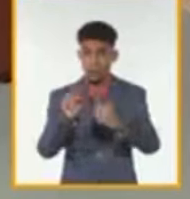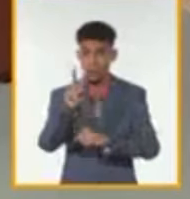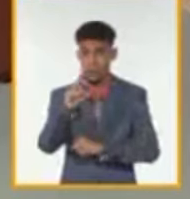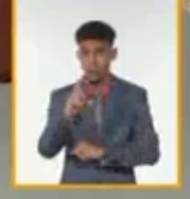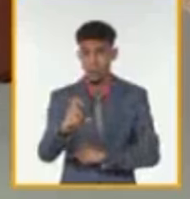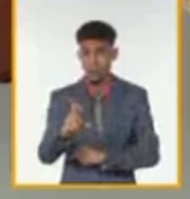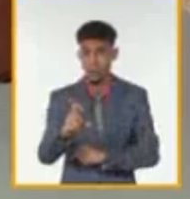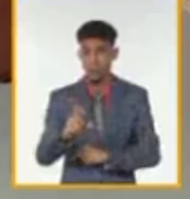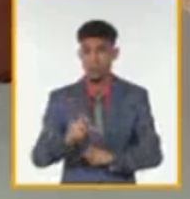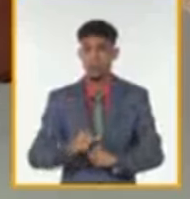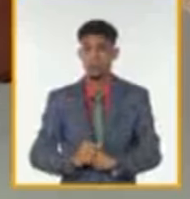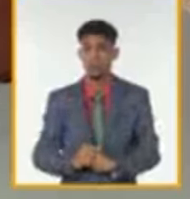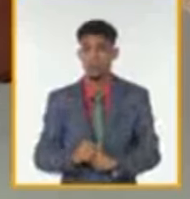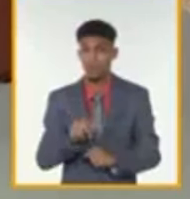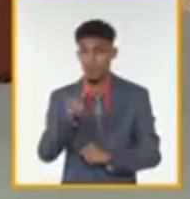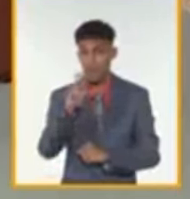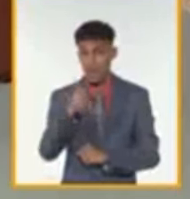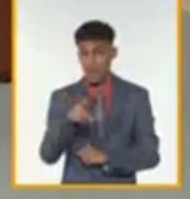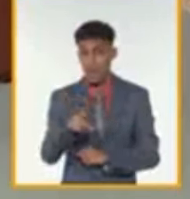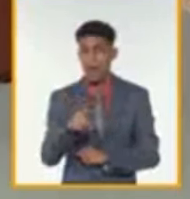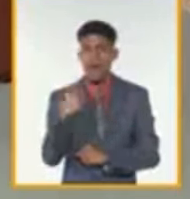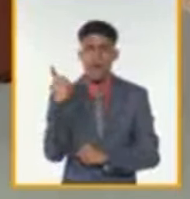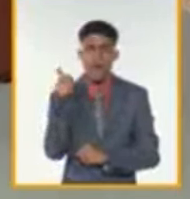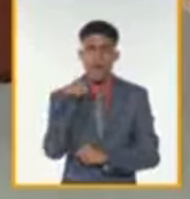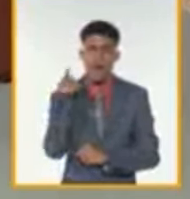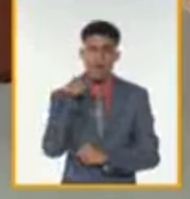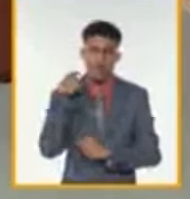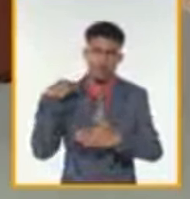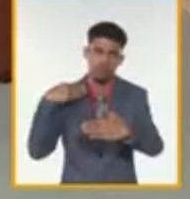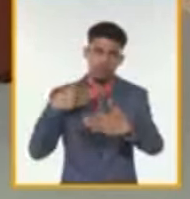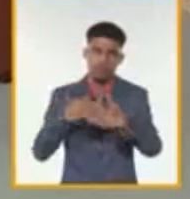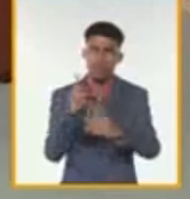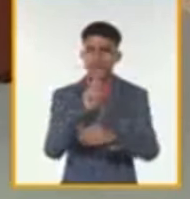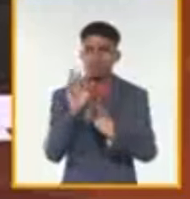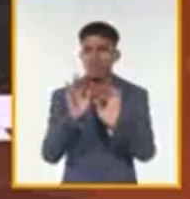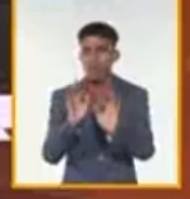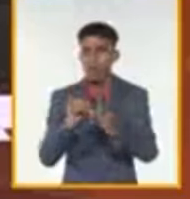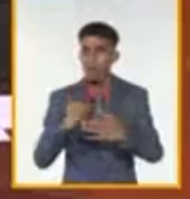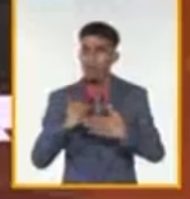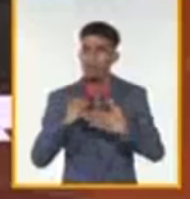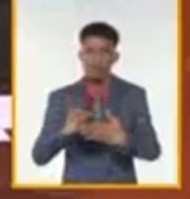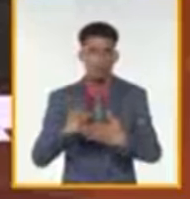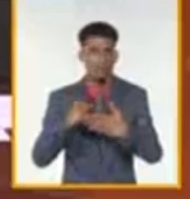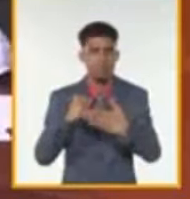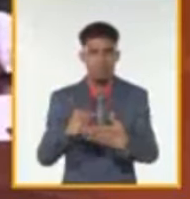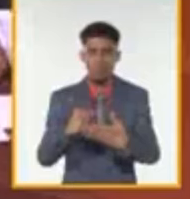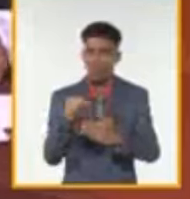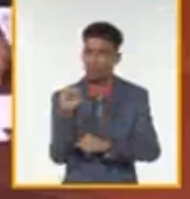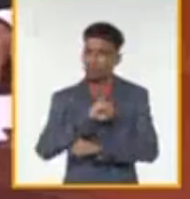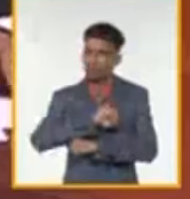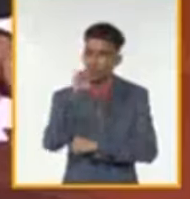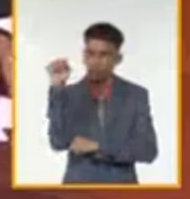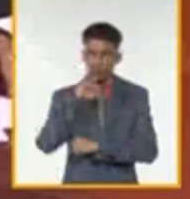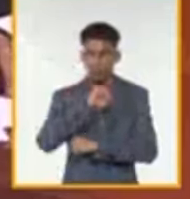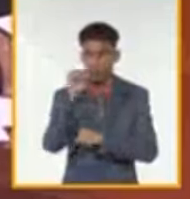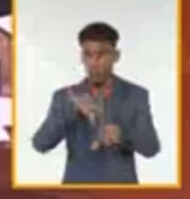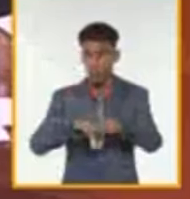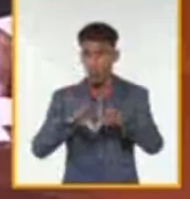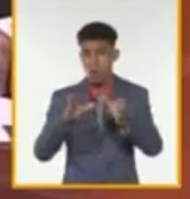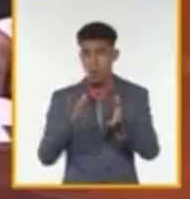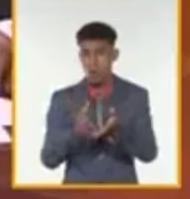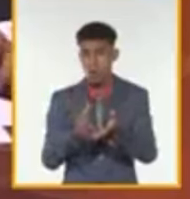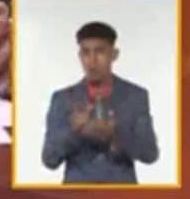largo de los años de revolución ha mostrado eso que decía Fidel son vencedores de dificultades y